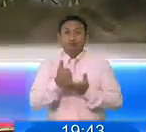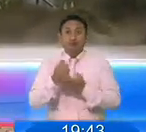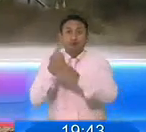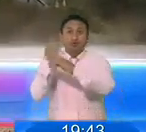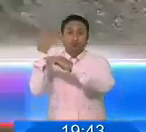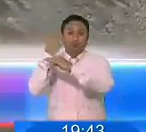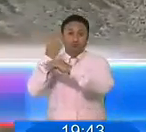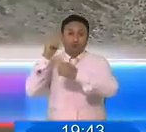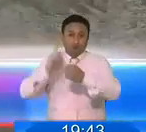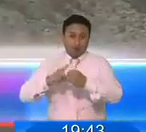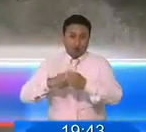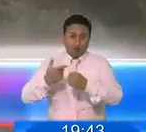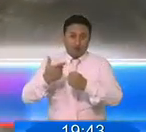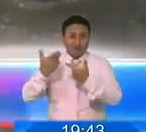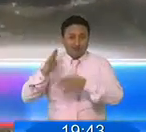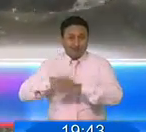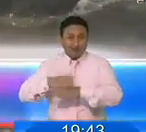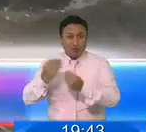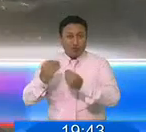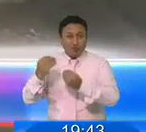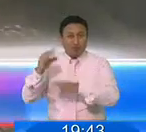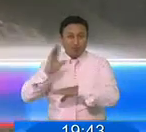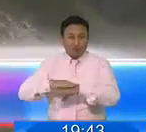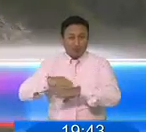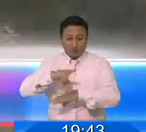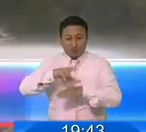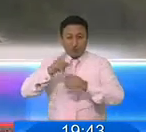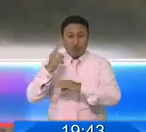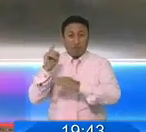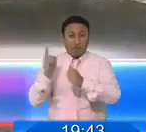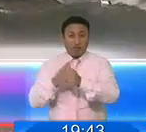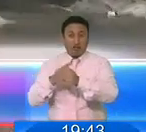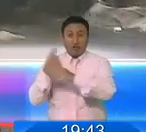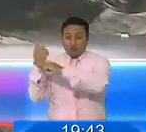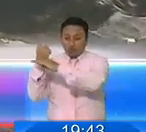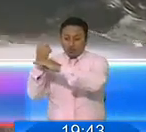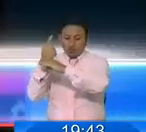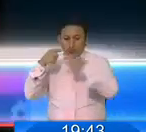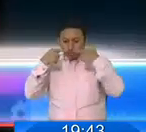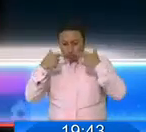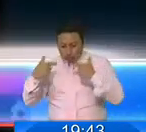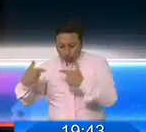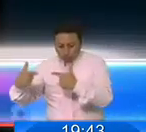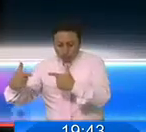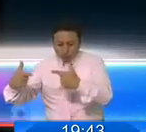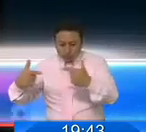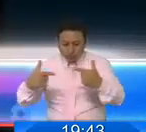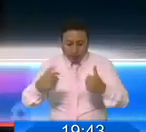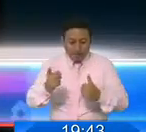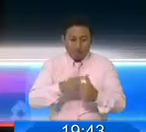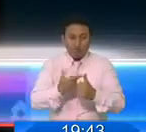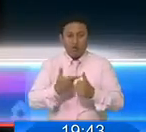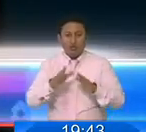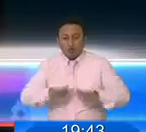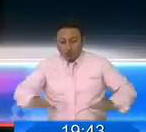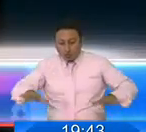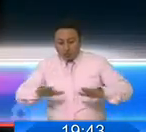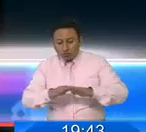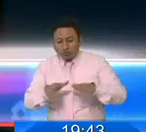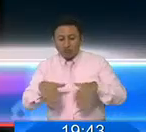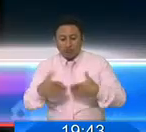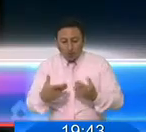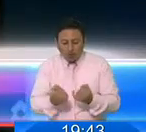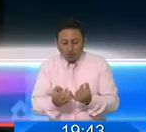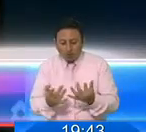los bomberos de egipto tras los reportes realizaron en la zona un sobrevuelo en el cual se determinó la magnitud ubicación focos